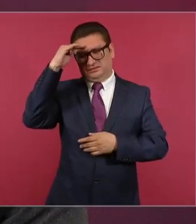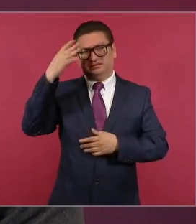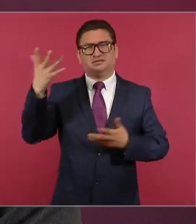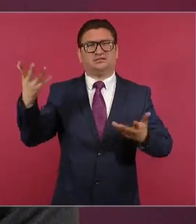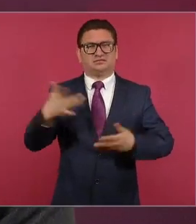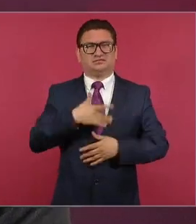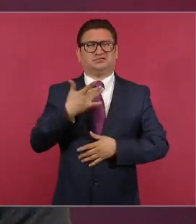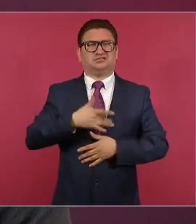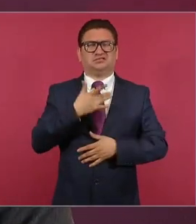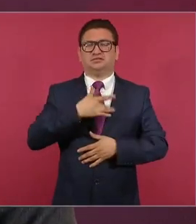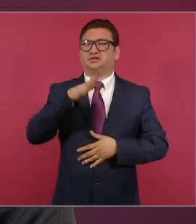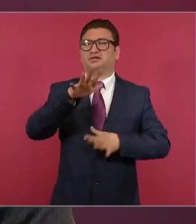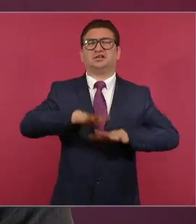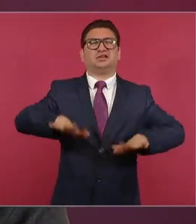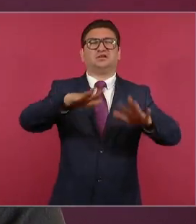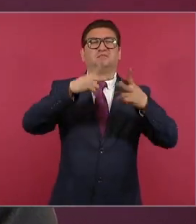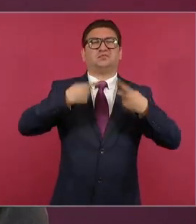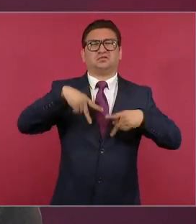que el pueblo